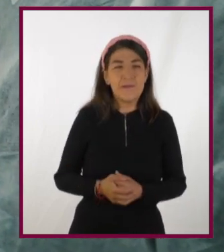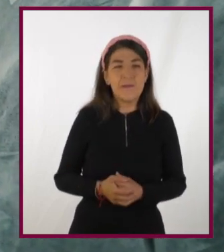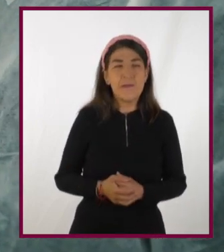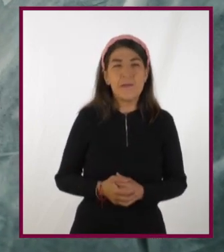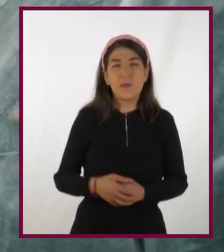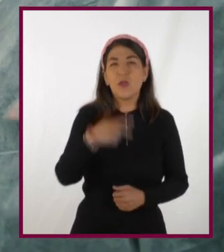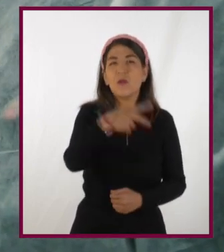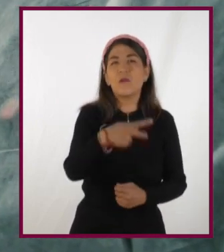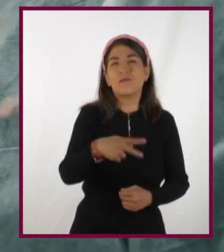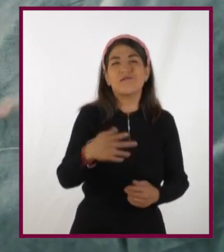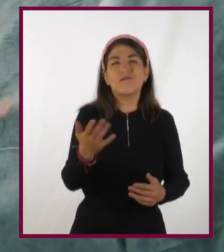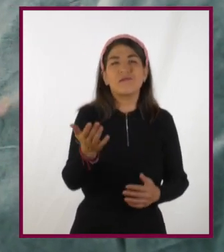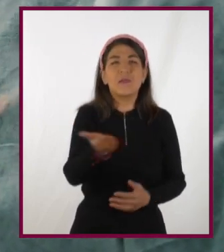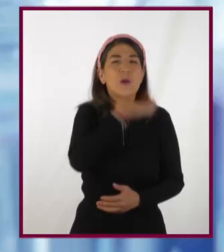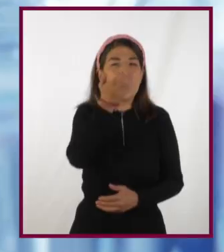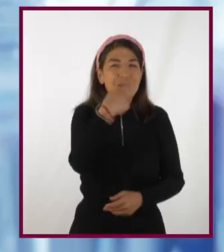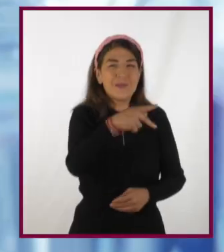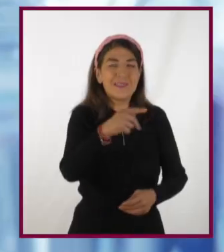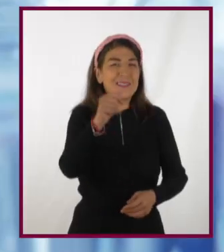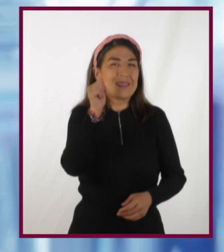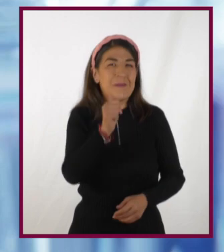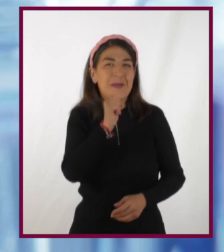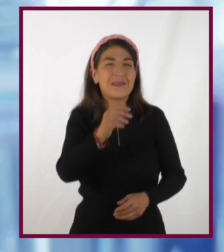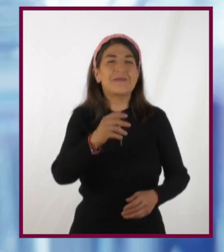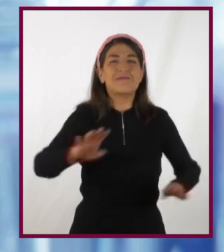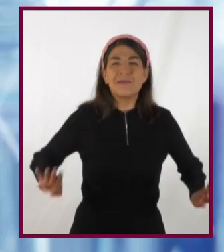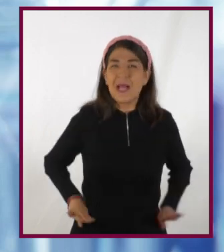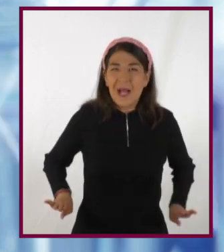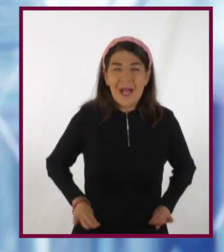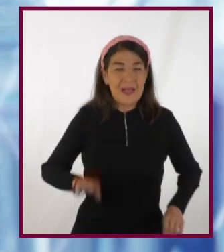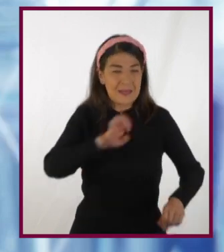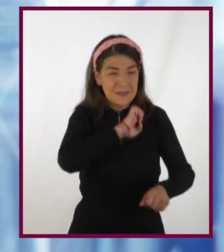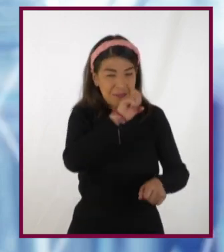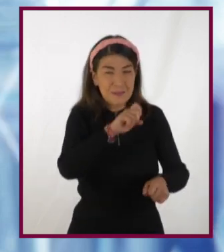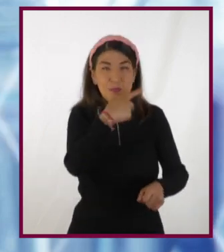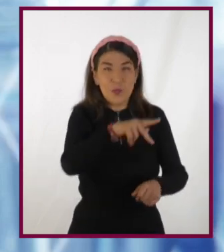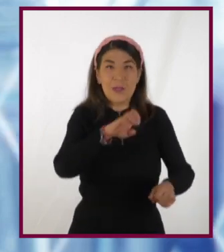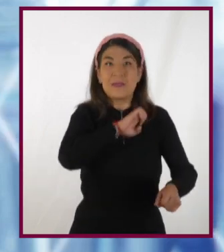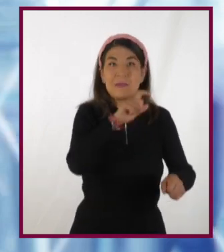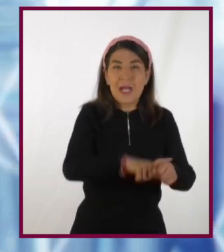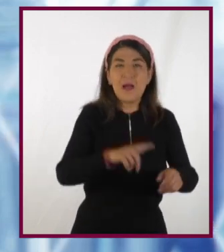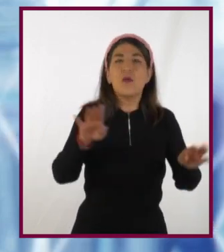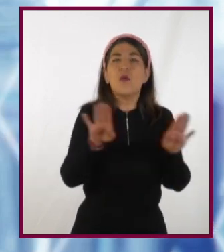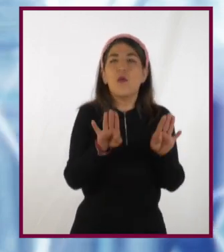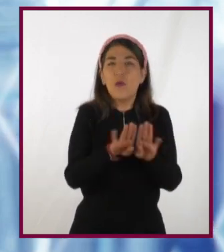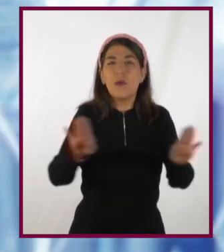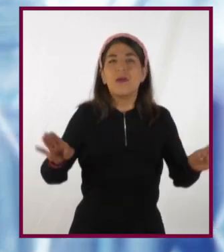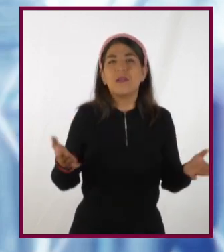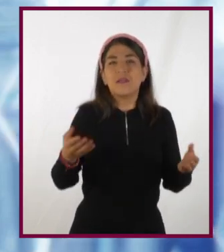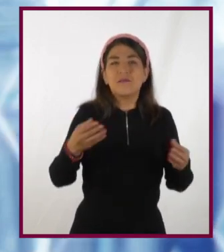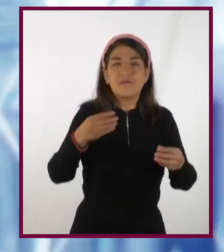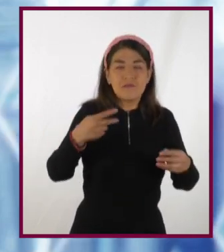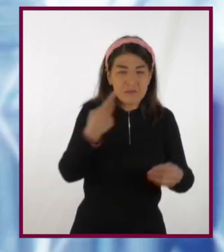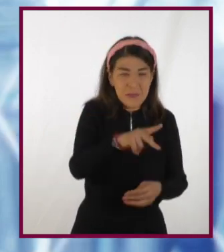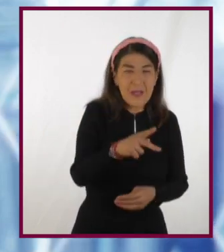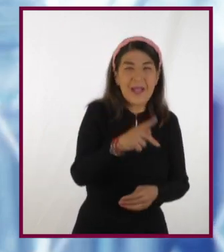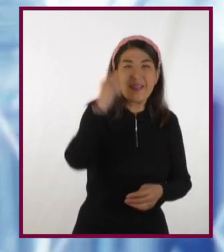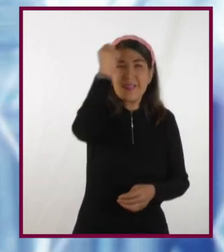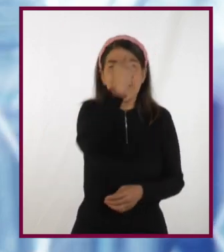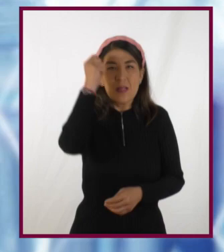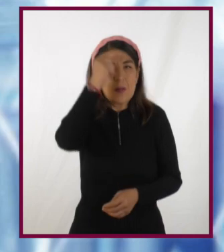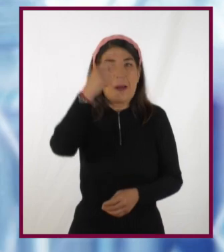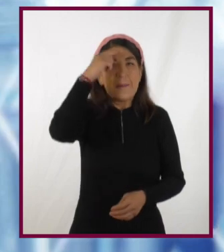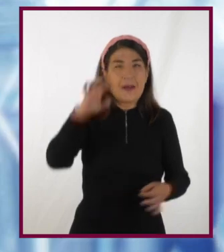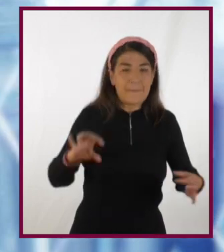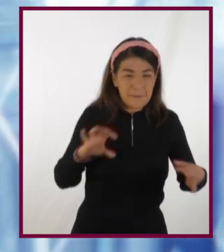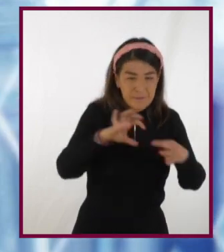este comportamiento de la naturaleza, la descripción que hacemos de este comportamiento de la naturaleza sirve como base para construir una teoría que